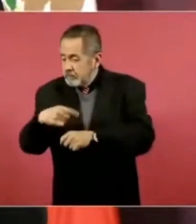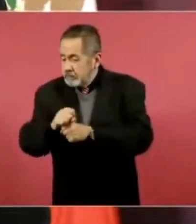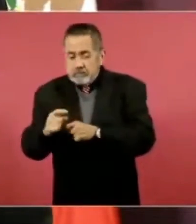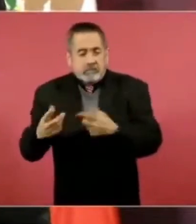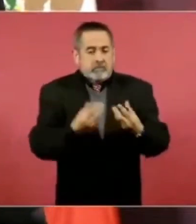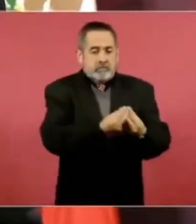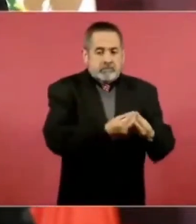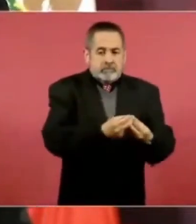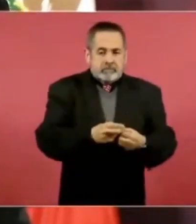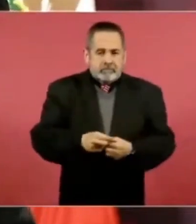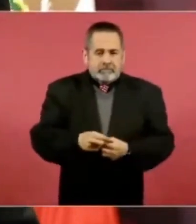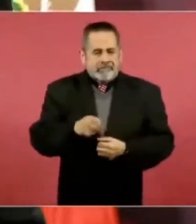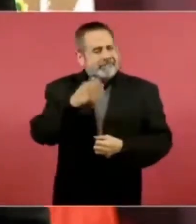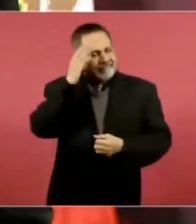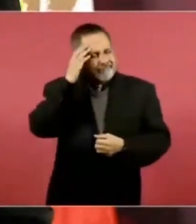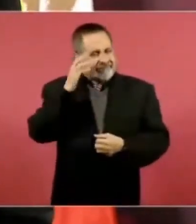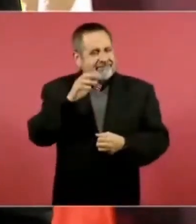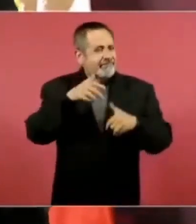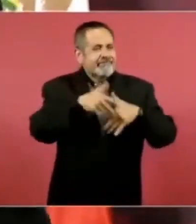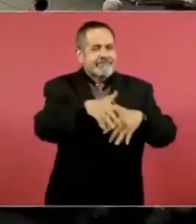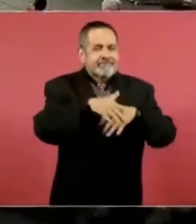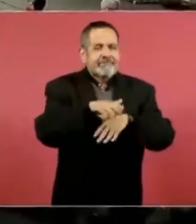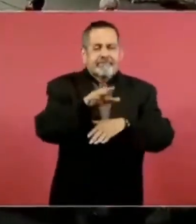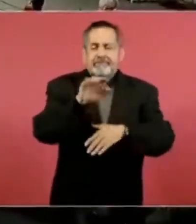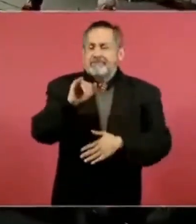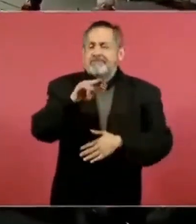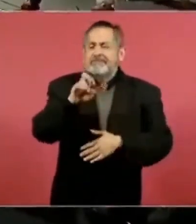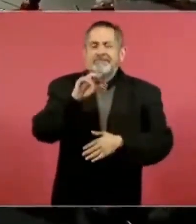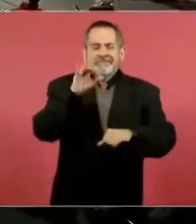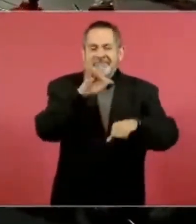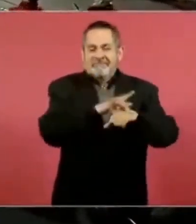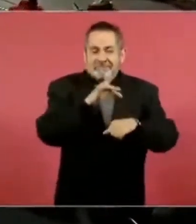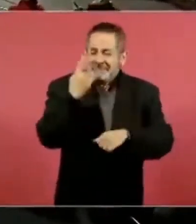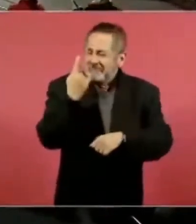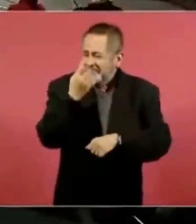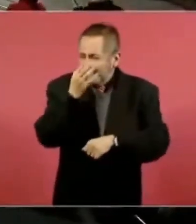Del INE no se toca. A la semana.